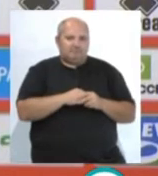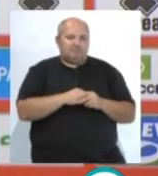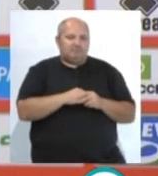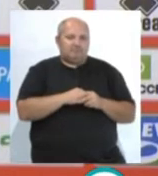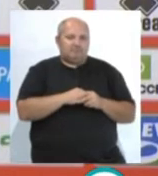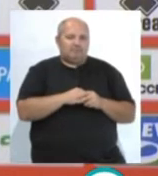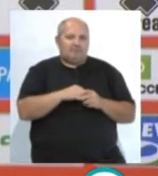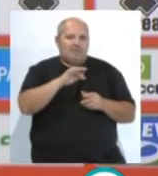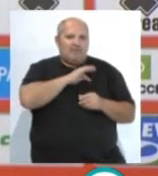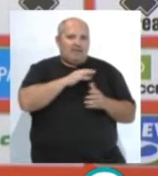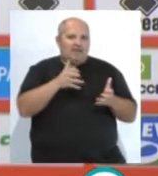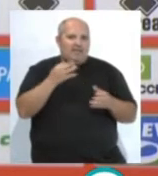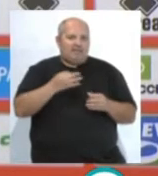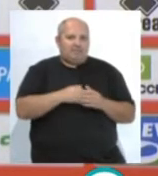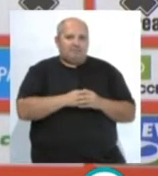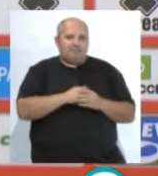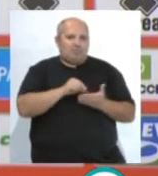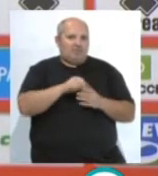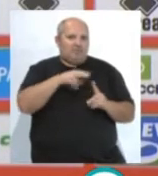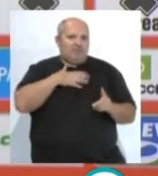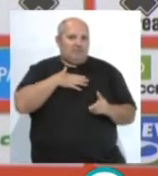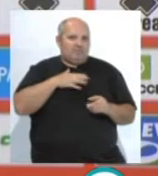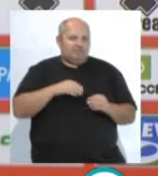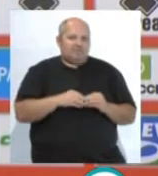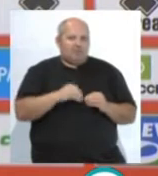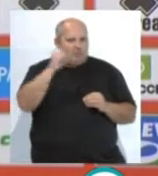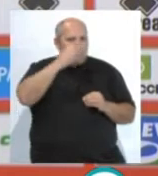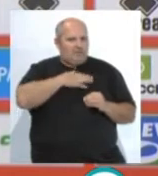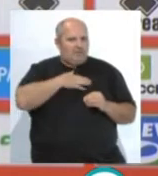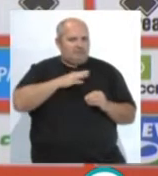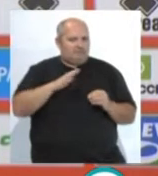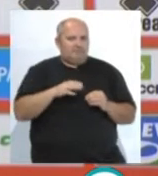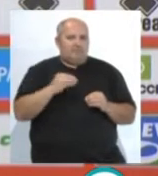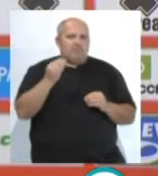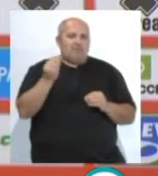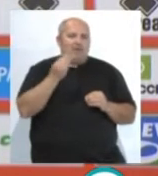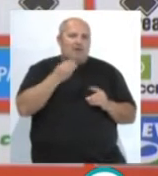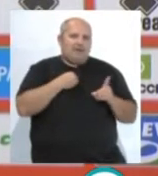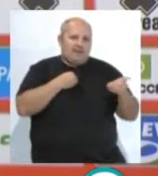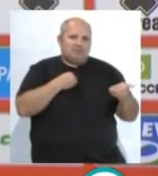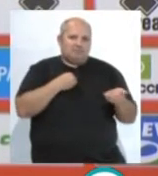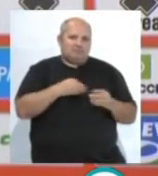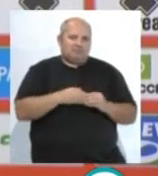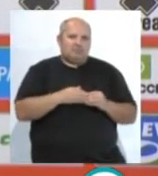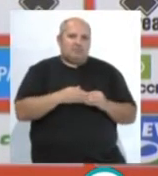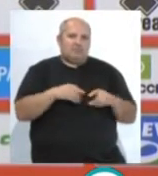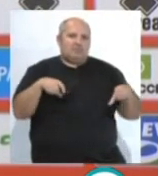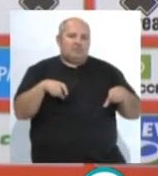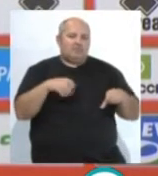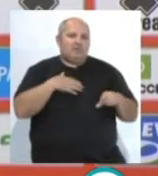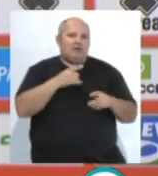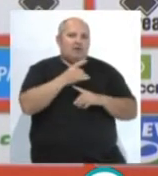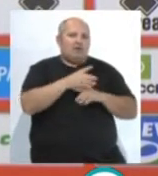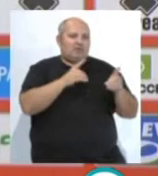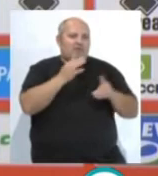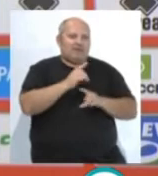partido, bajo mi punto de vista. Es una opinión. Hemos sido mejores que ellos jugando en su casa. Y el gol de ellos